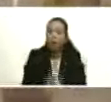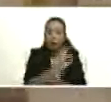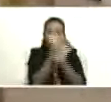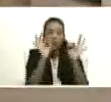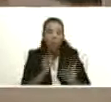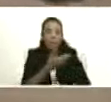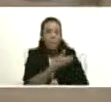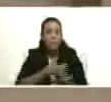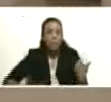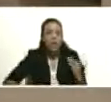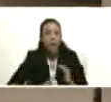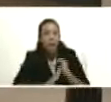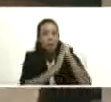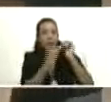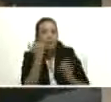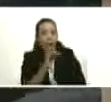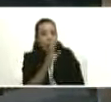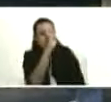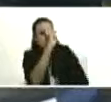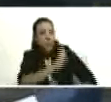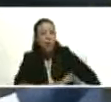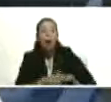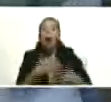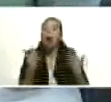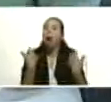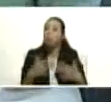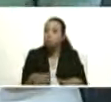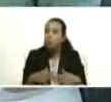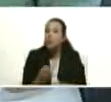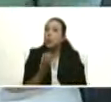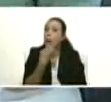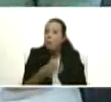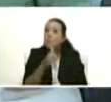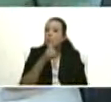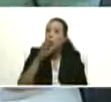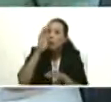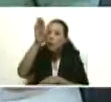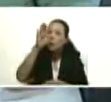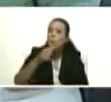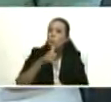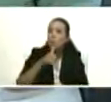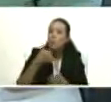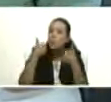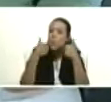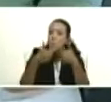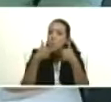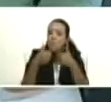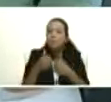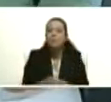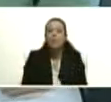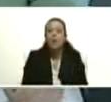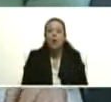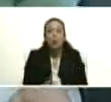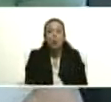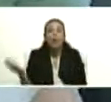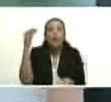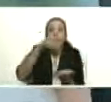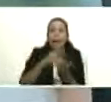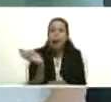nuestro presidente y al líder que tenemos. Así que yo creo que vienen muchas buenas noticias, presidente, y bueno, me tuve que